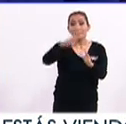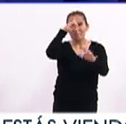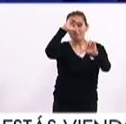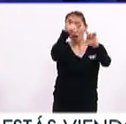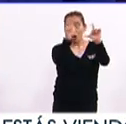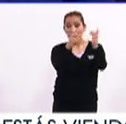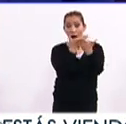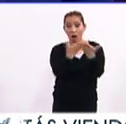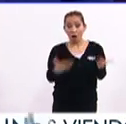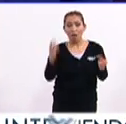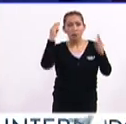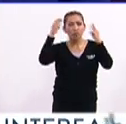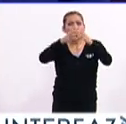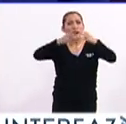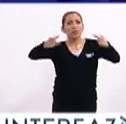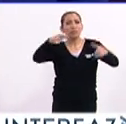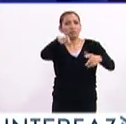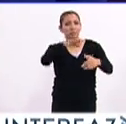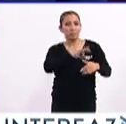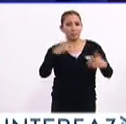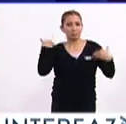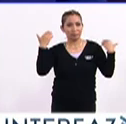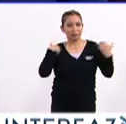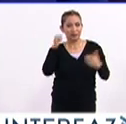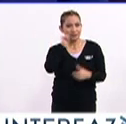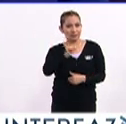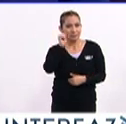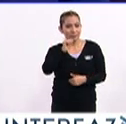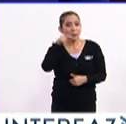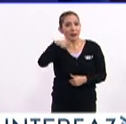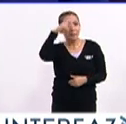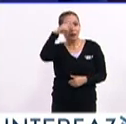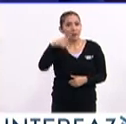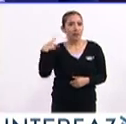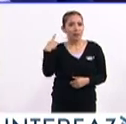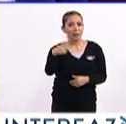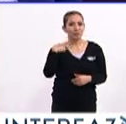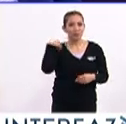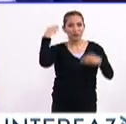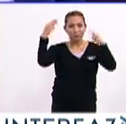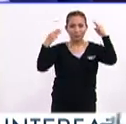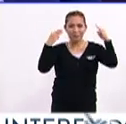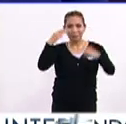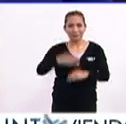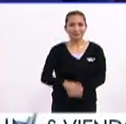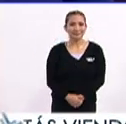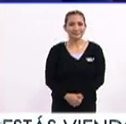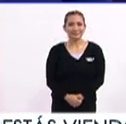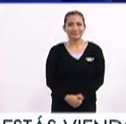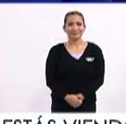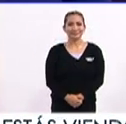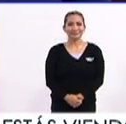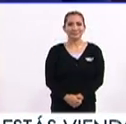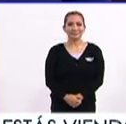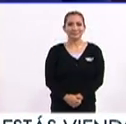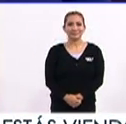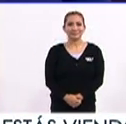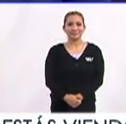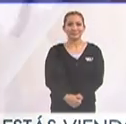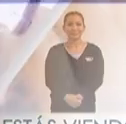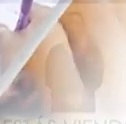nuestro país un gran museo que puedes disfrutar en todo momento, porque México es tu museo.